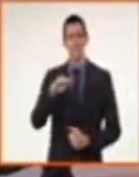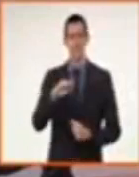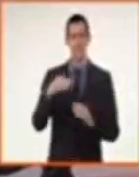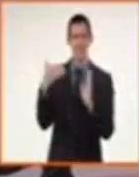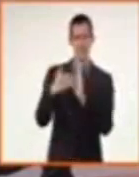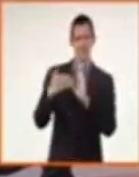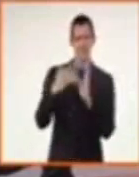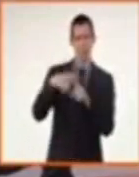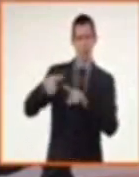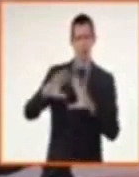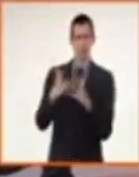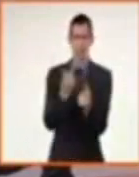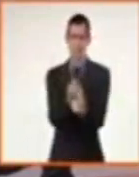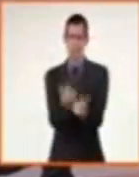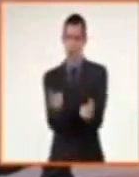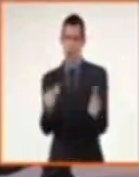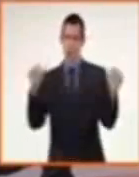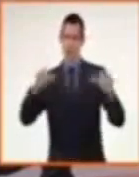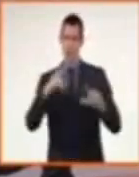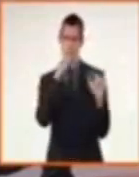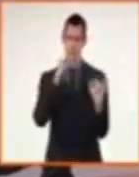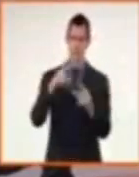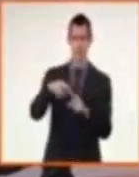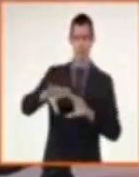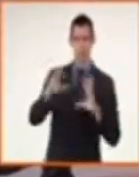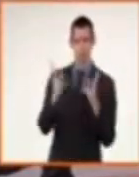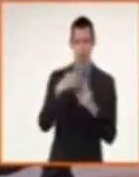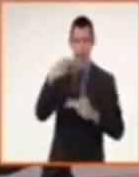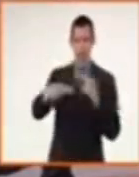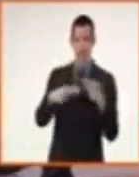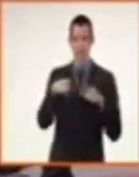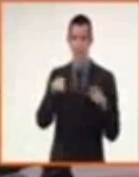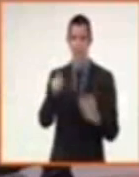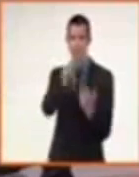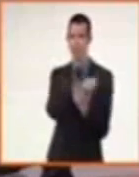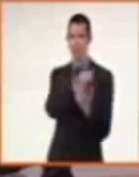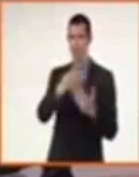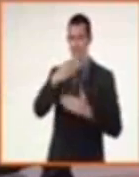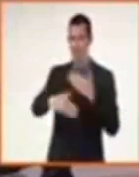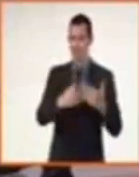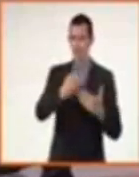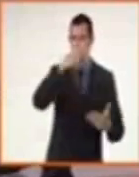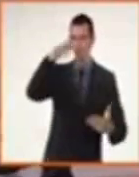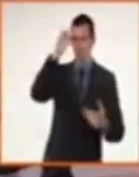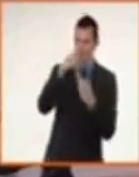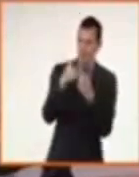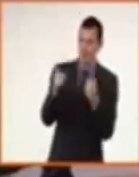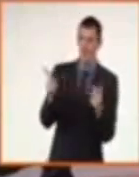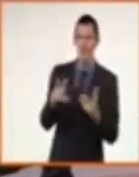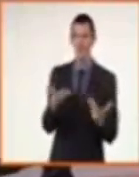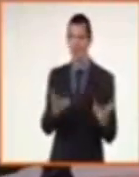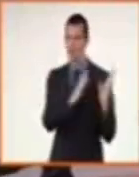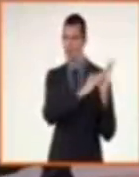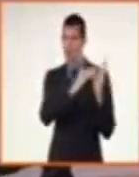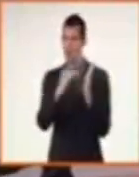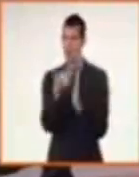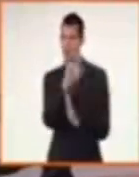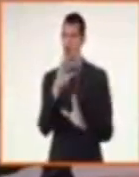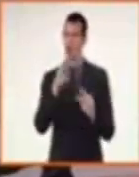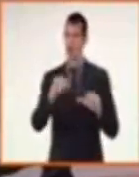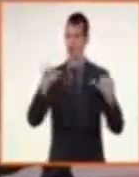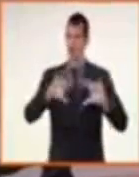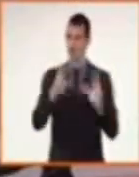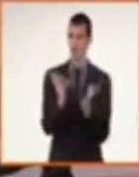sintieron sobre Cuba y sobre este proceso electoral a lo largo de estos meses? ¿Cuánto